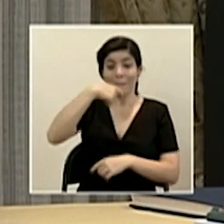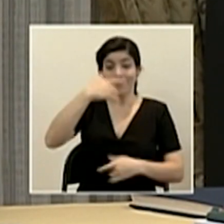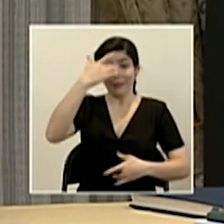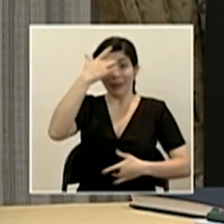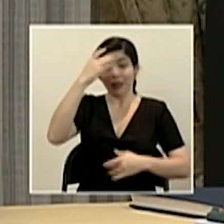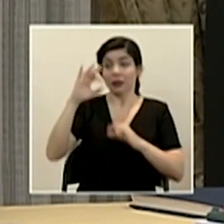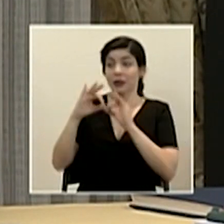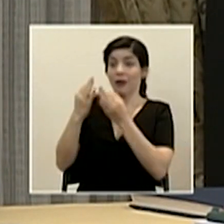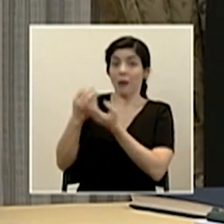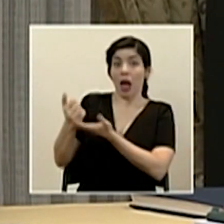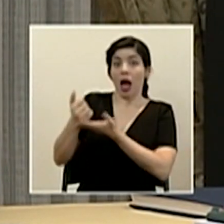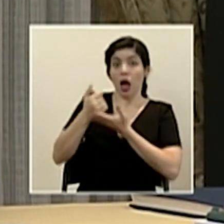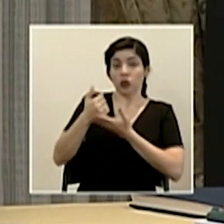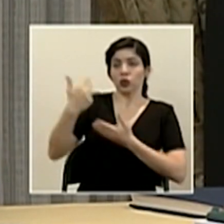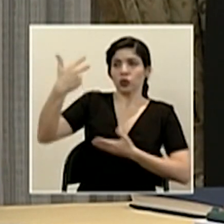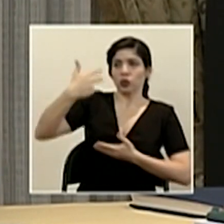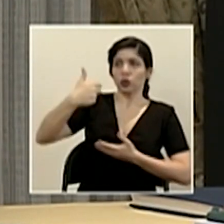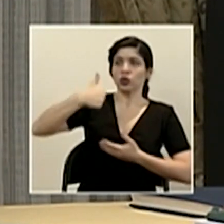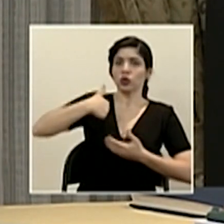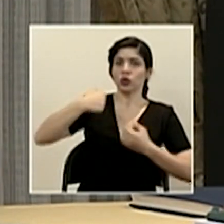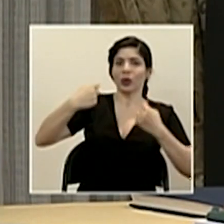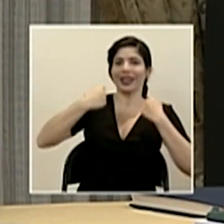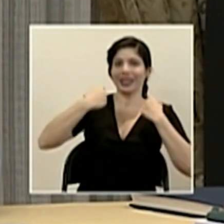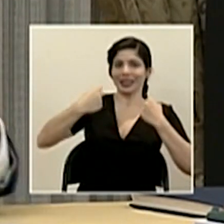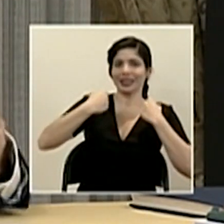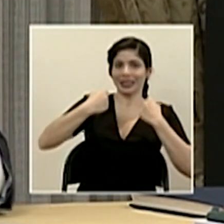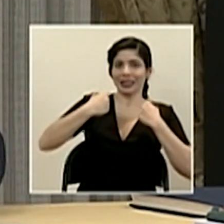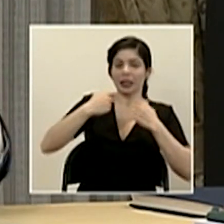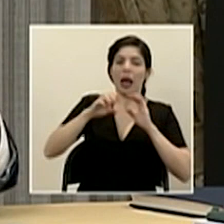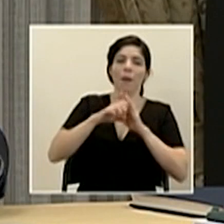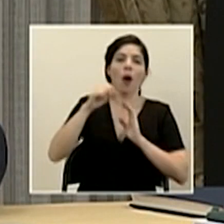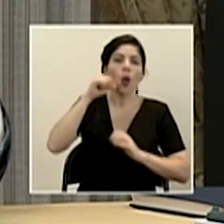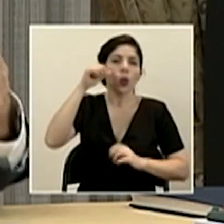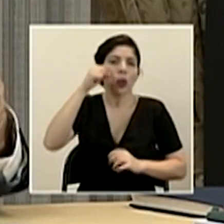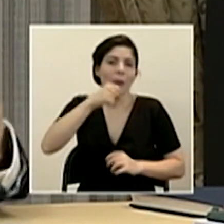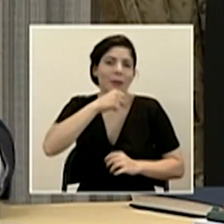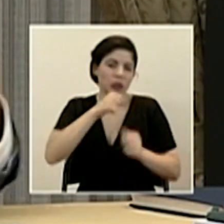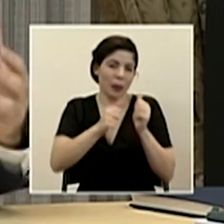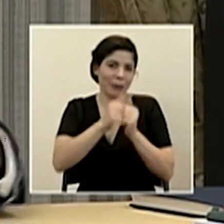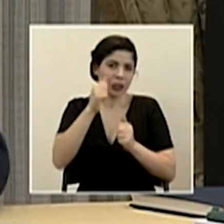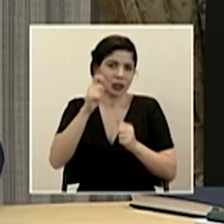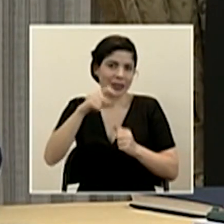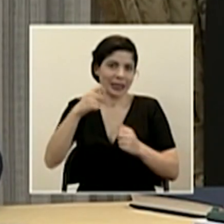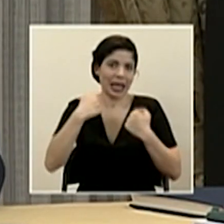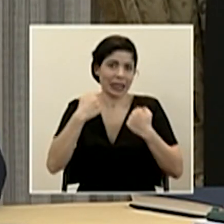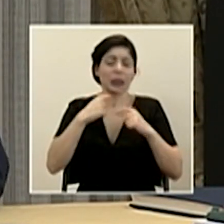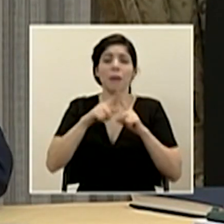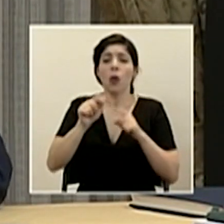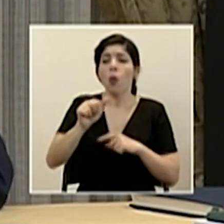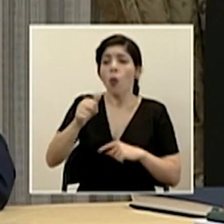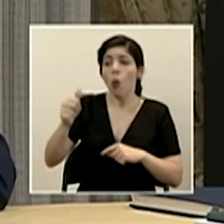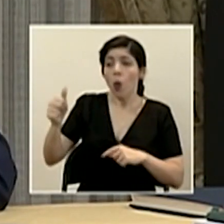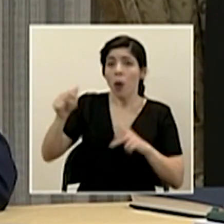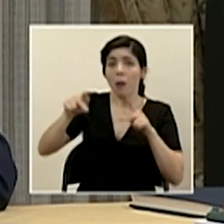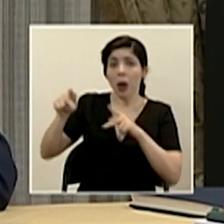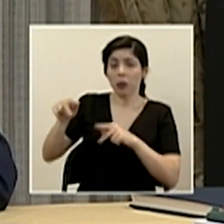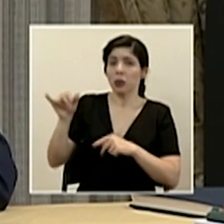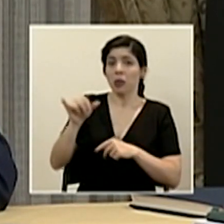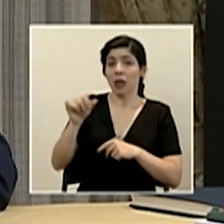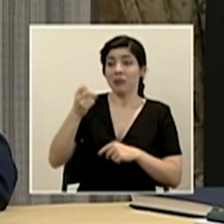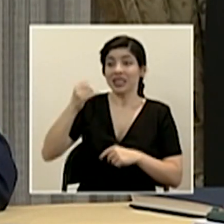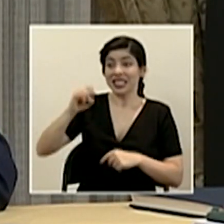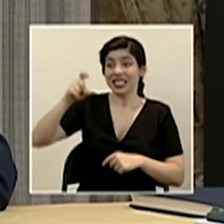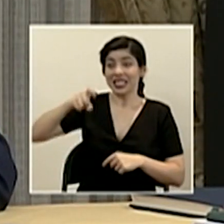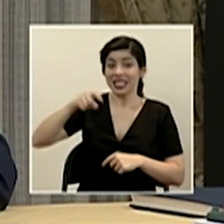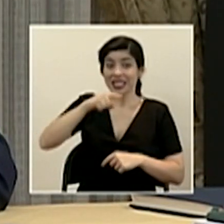sus familiares, graban los ejercicios que hacen sus adultos mayores normalmente, pero también puede ser cualquier tipo de persona que